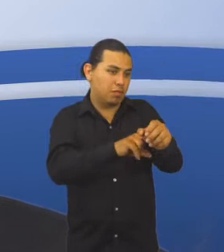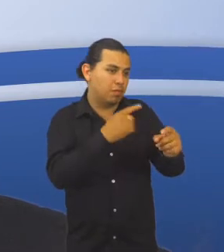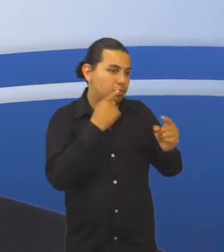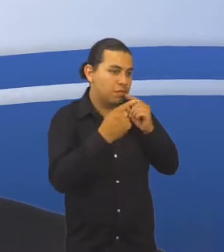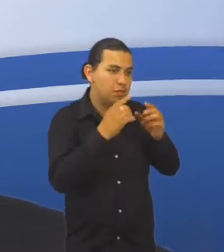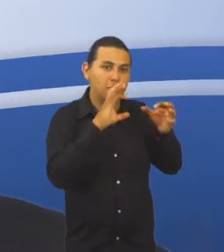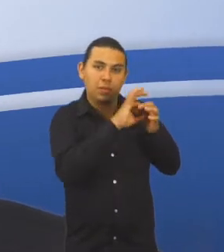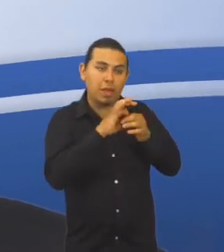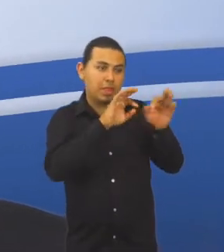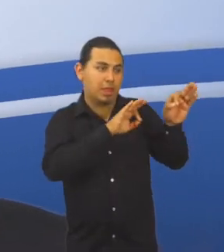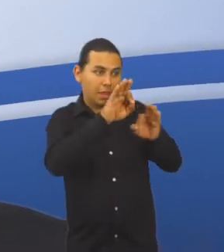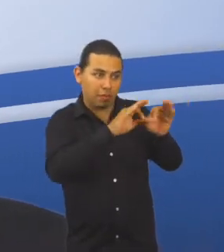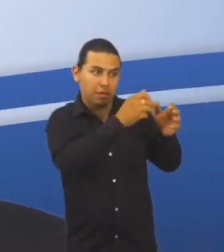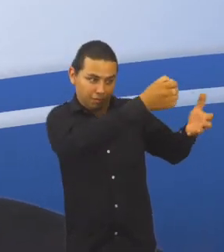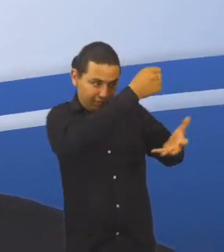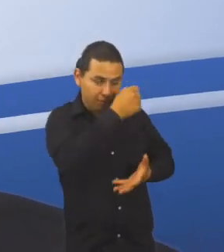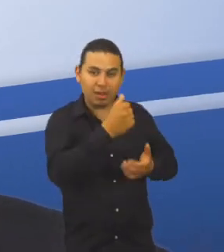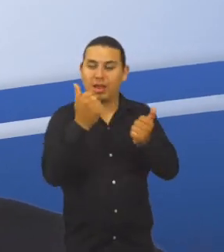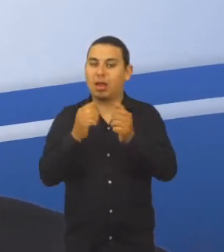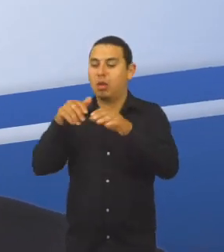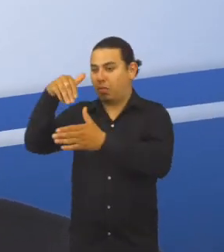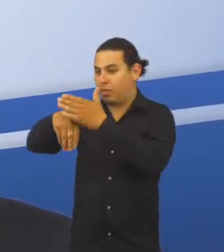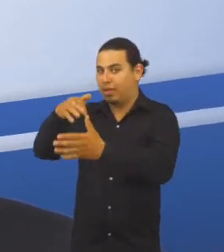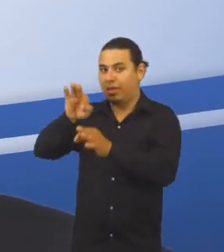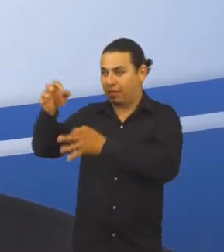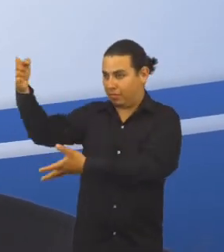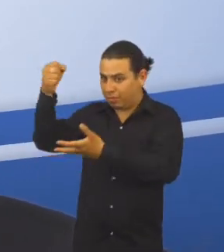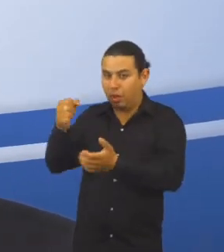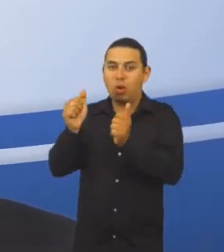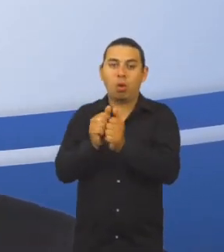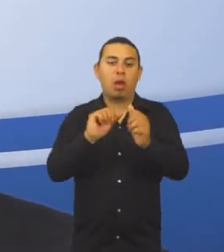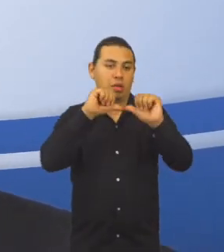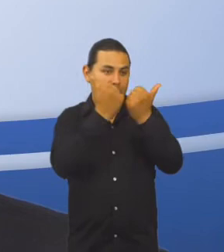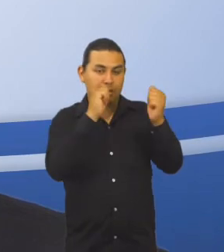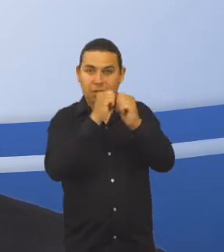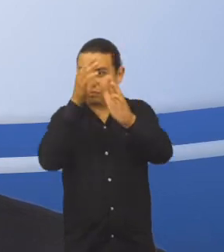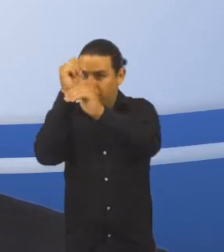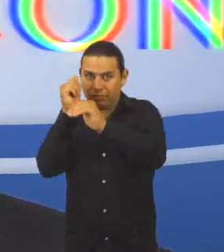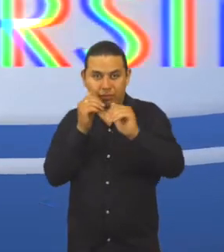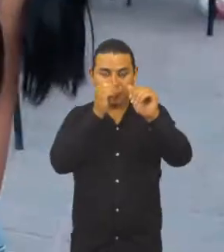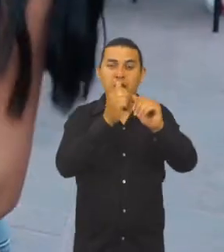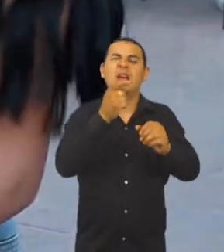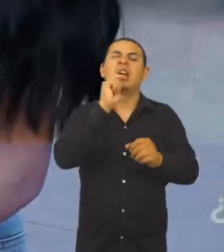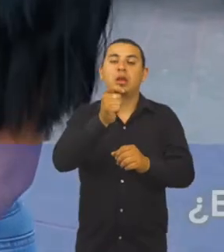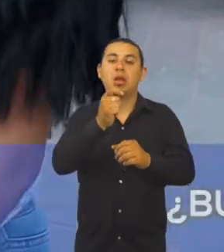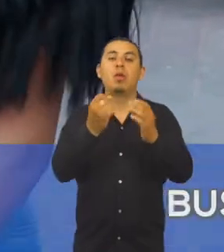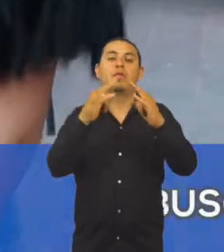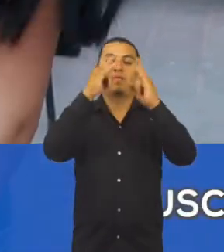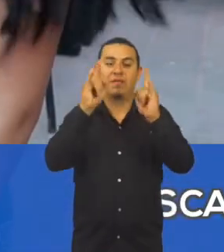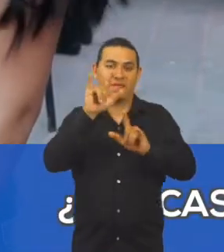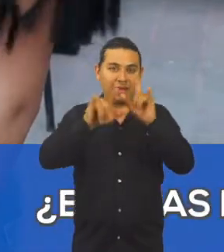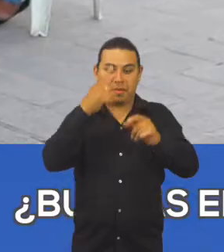esfuerzos en coordinación con el Sistema Nacional de Empleo, la Bolsa de Trabajo, en coordinación con la sociedad civil. Ok, el